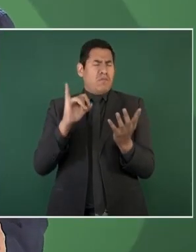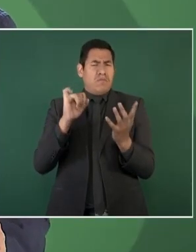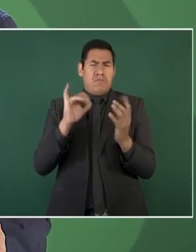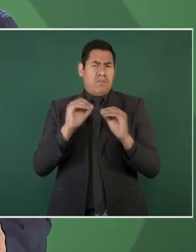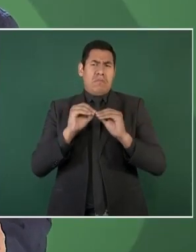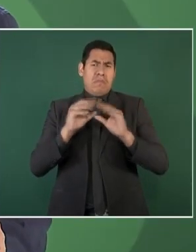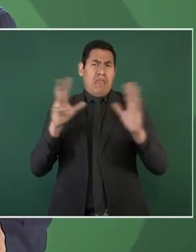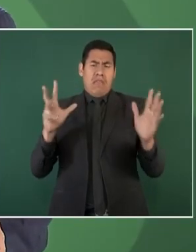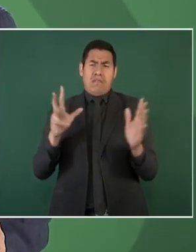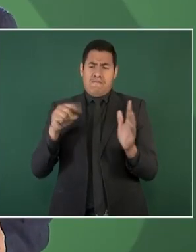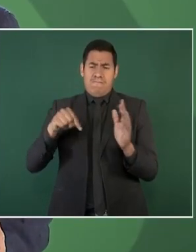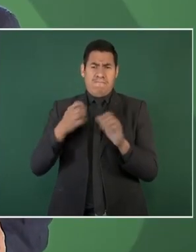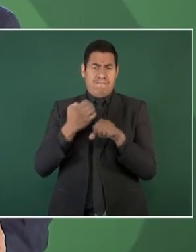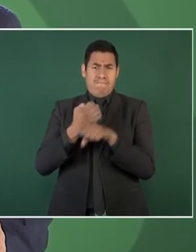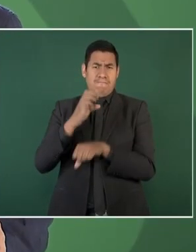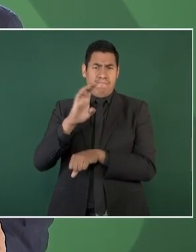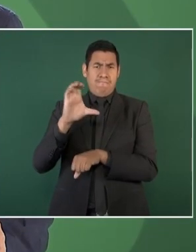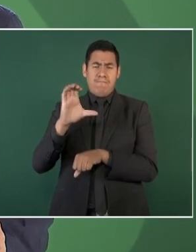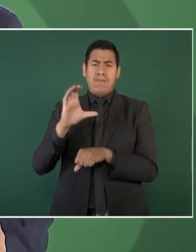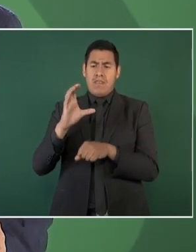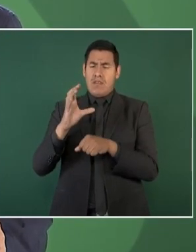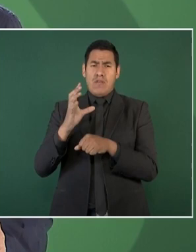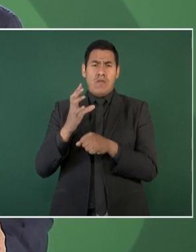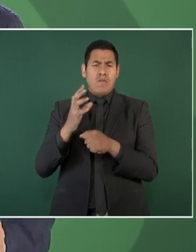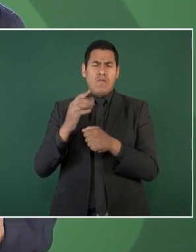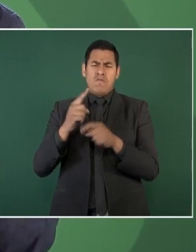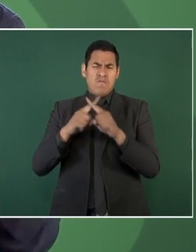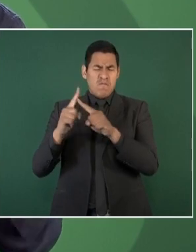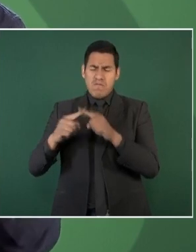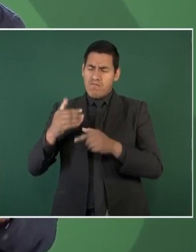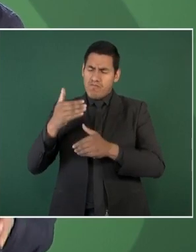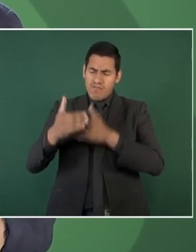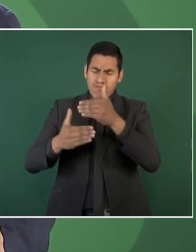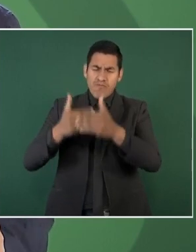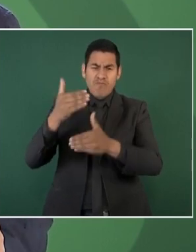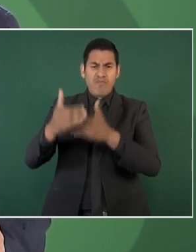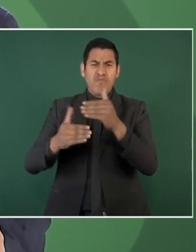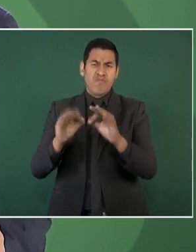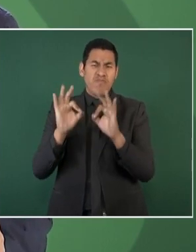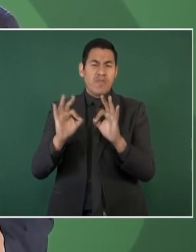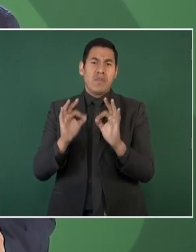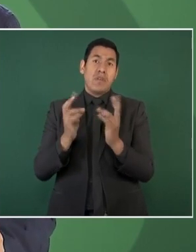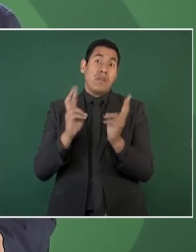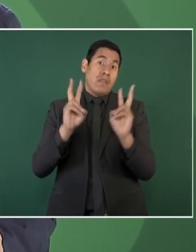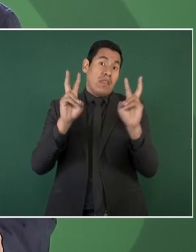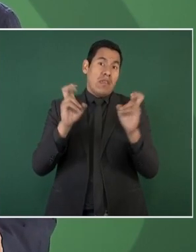avances muy importantes en el terreno económico.